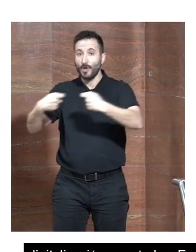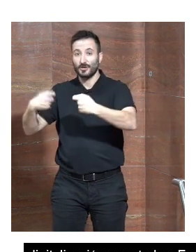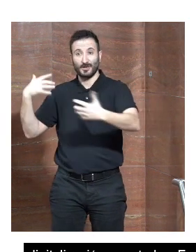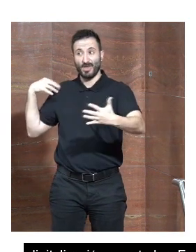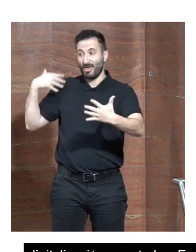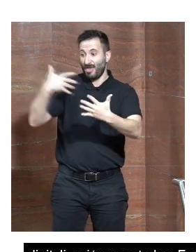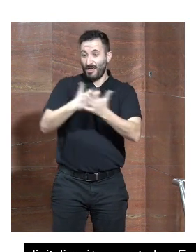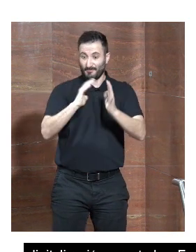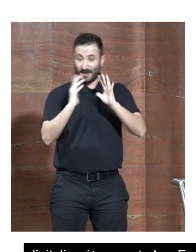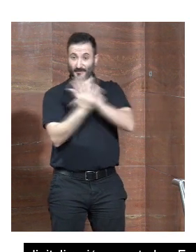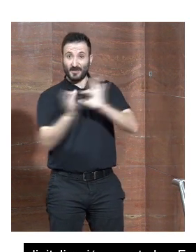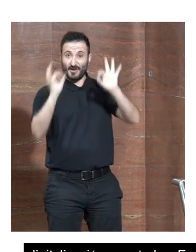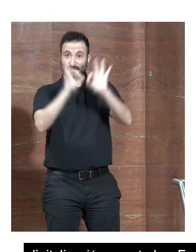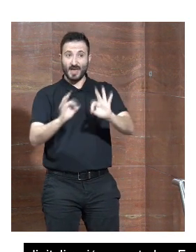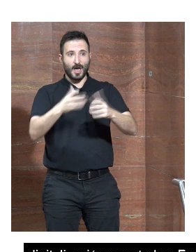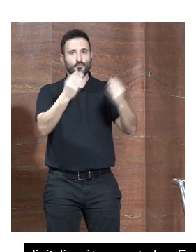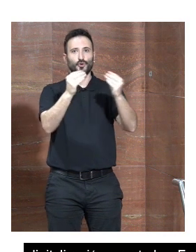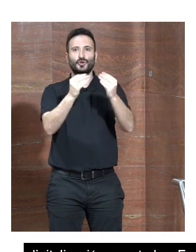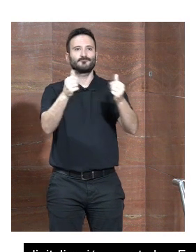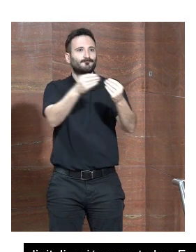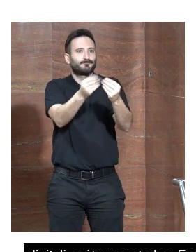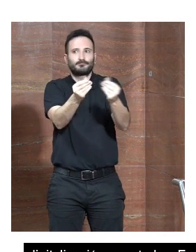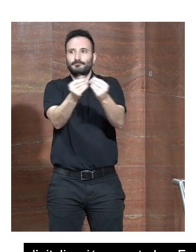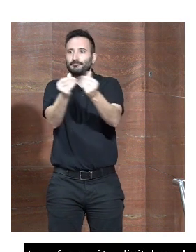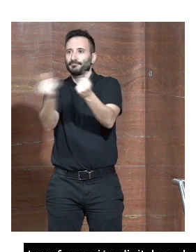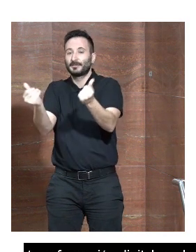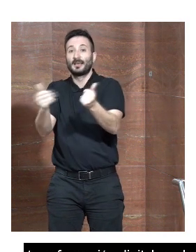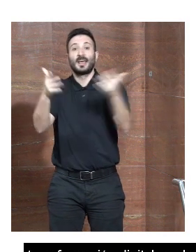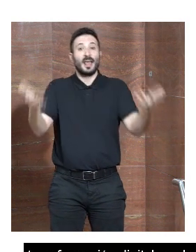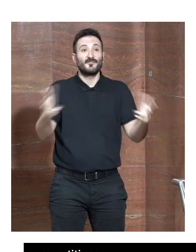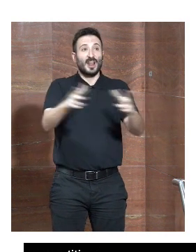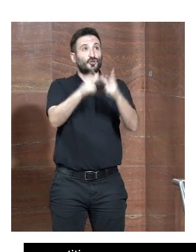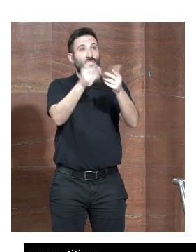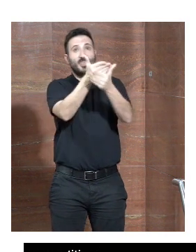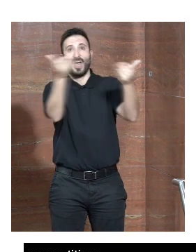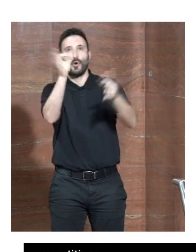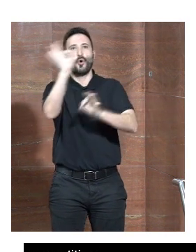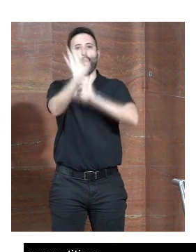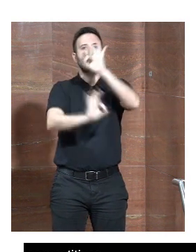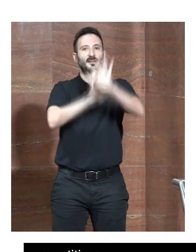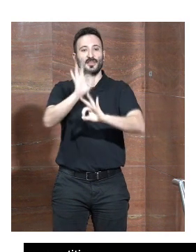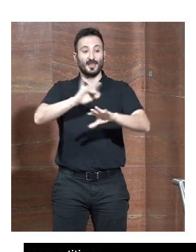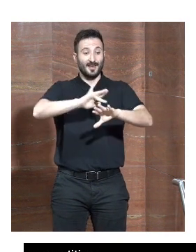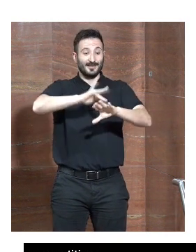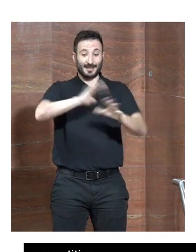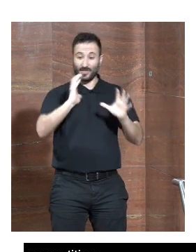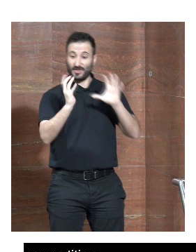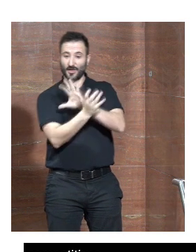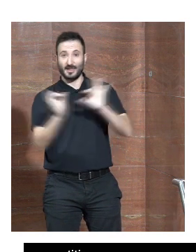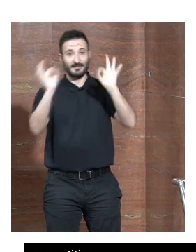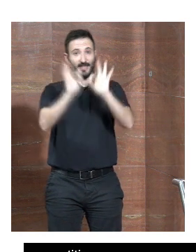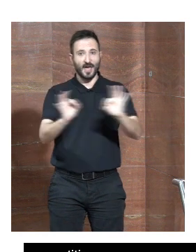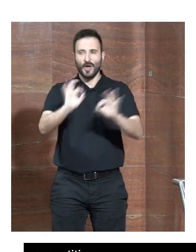habían transformado, muchos de ellos con COVID han desaparecido. Y las sociedades o las organizaciones que no se digitalizan y no